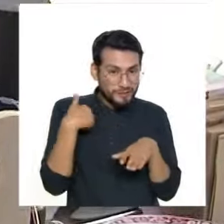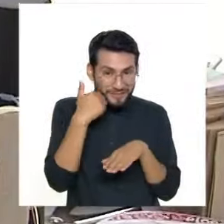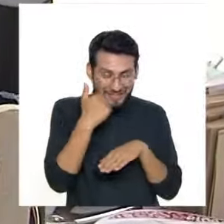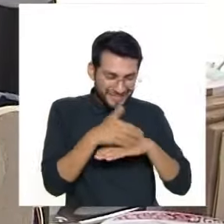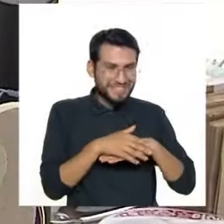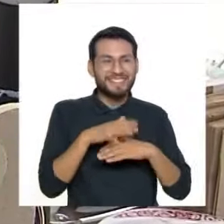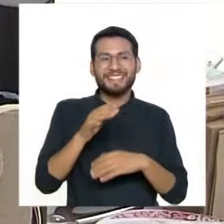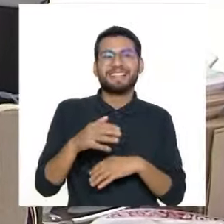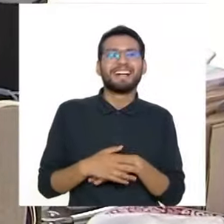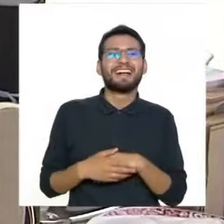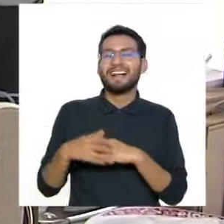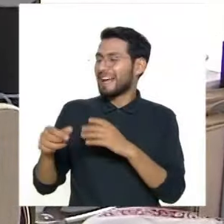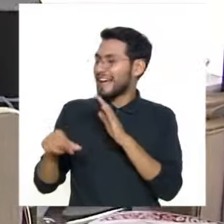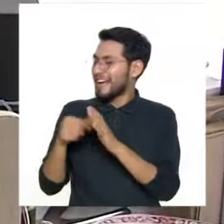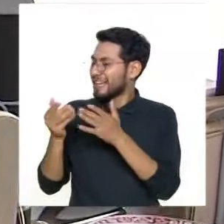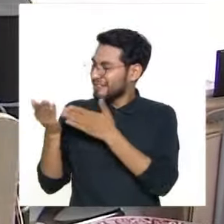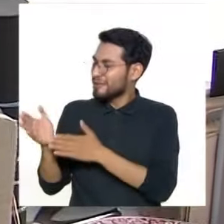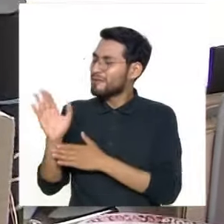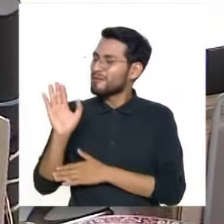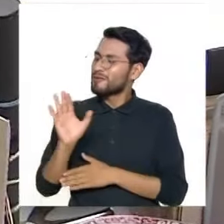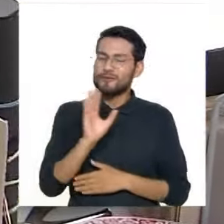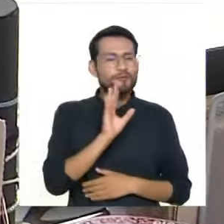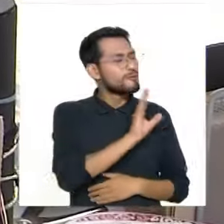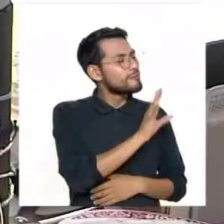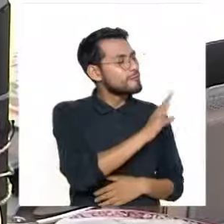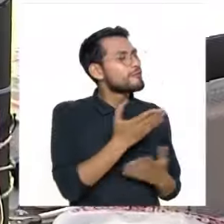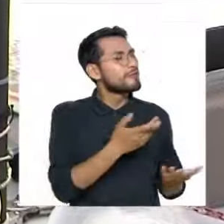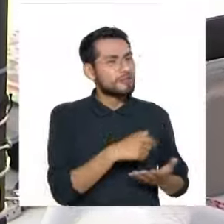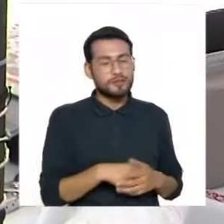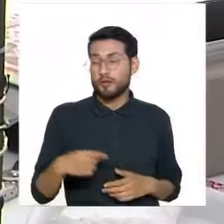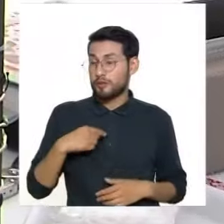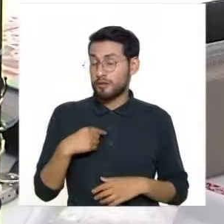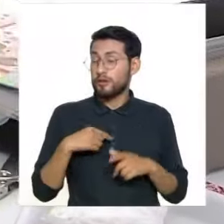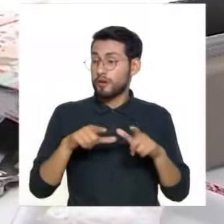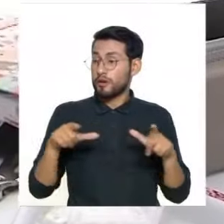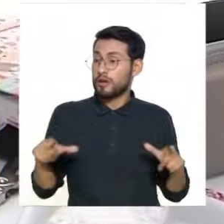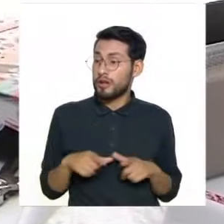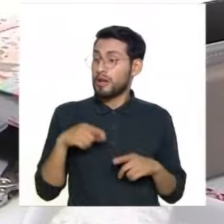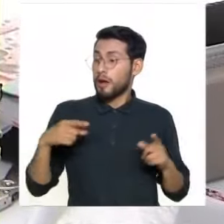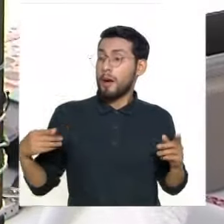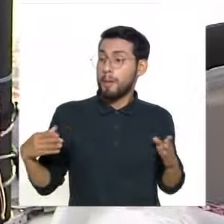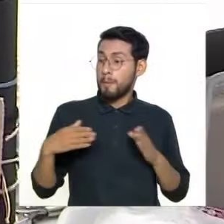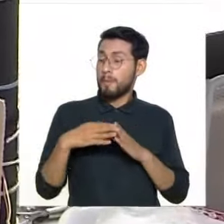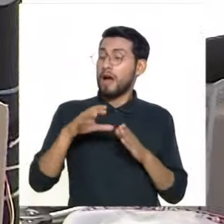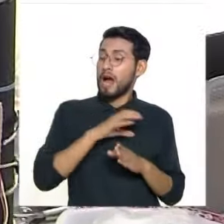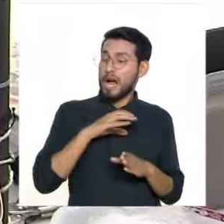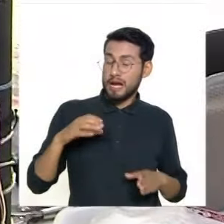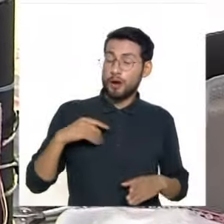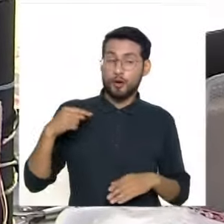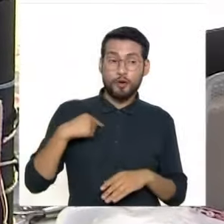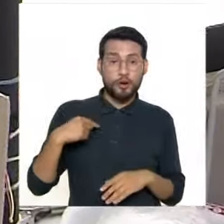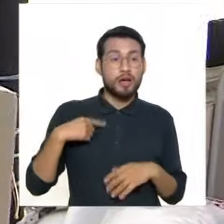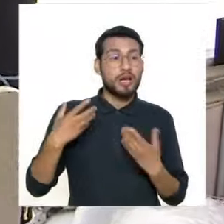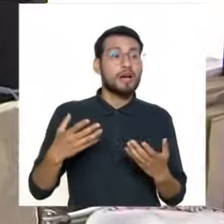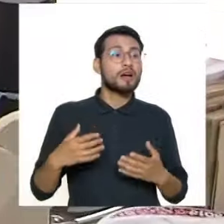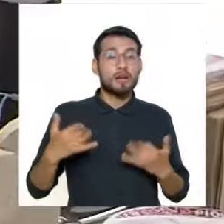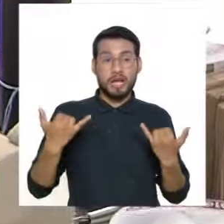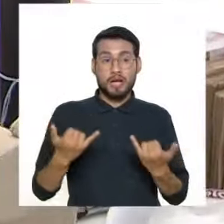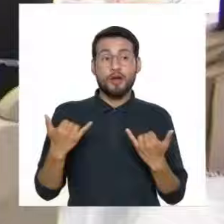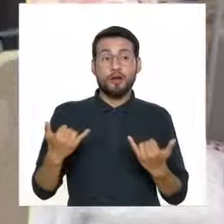veamos por favor Tu arte rapidito tú de dónde eres Yo soy del distrito de la punta y me dedico